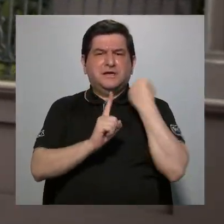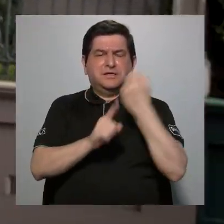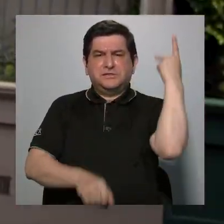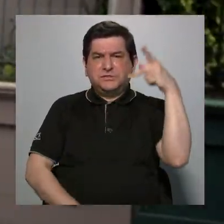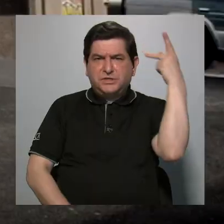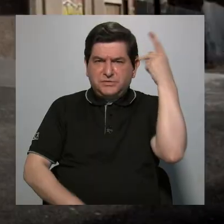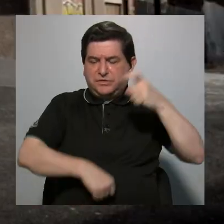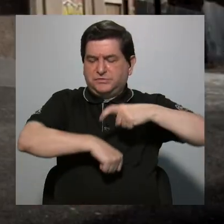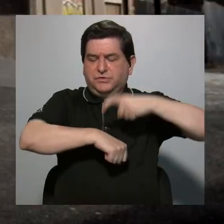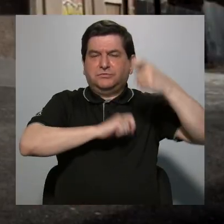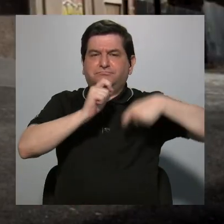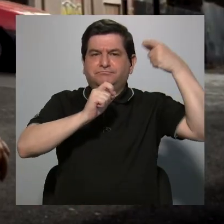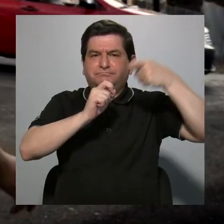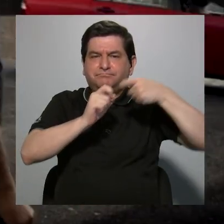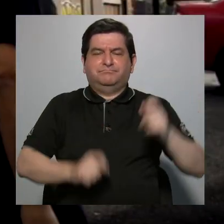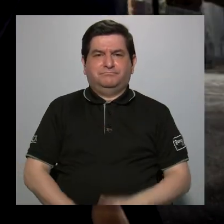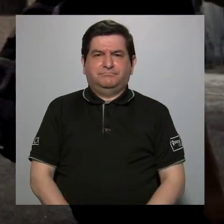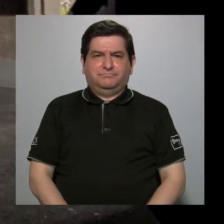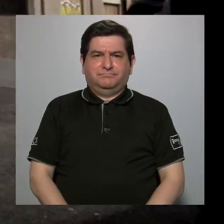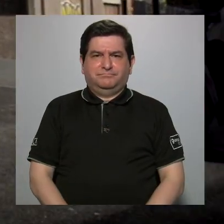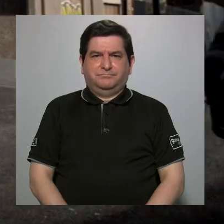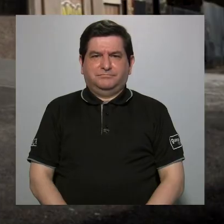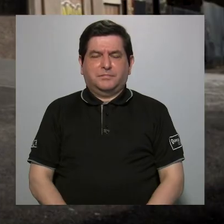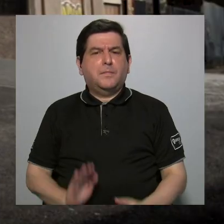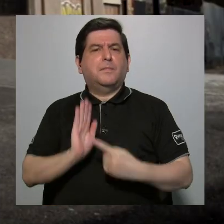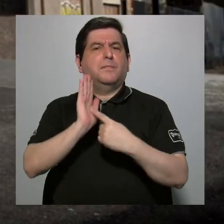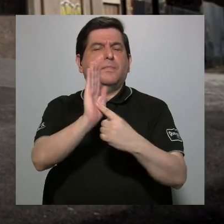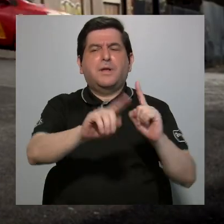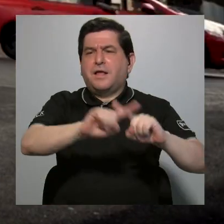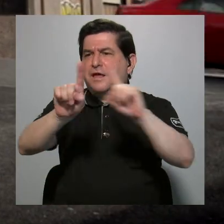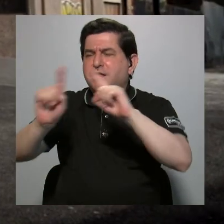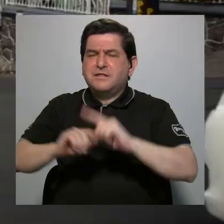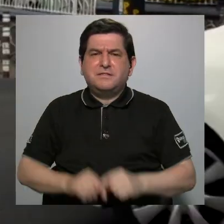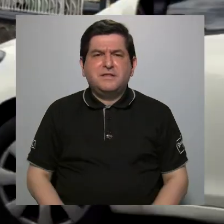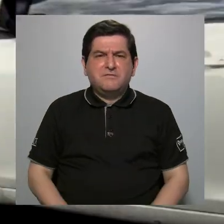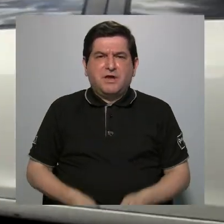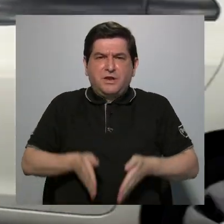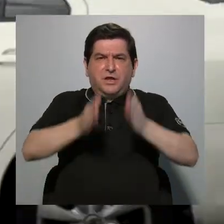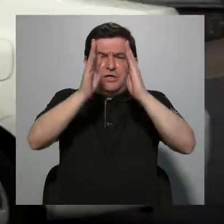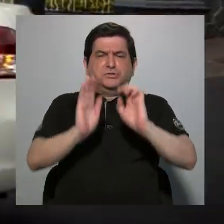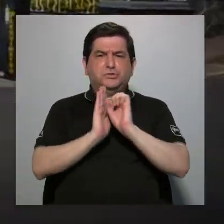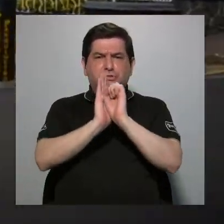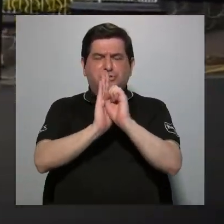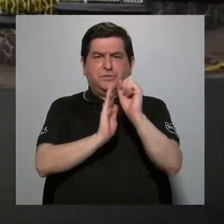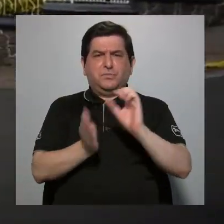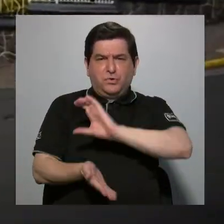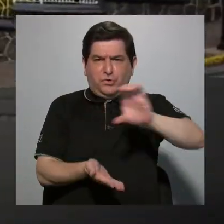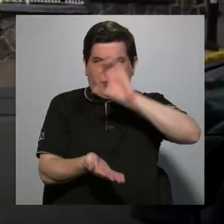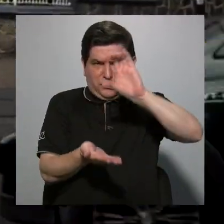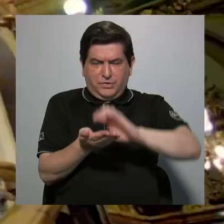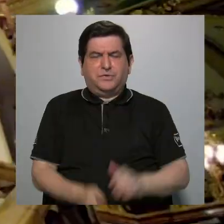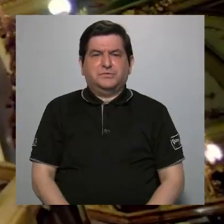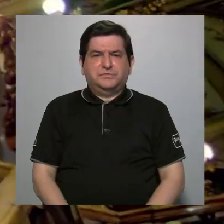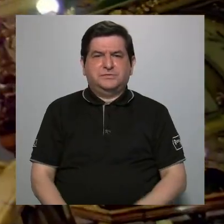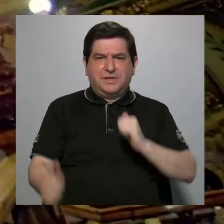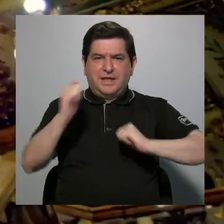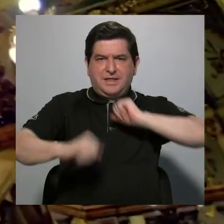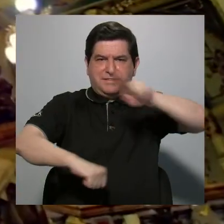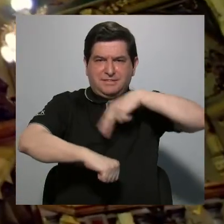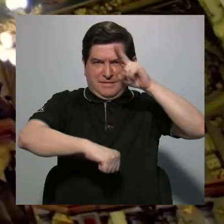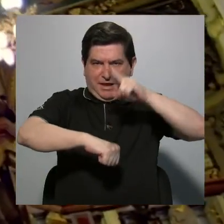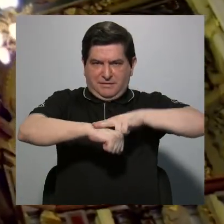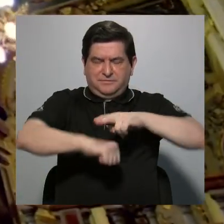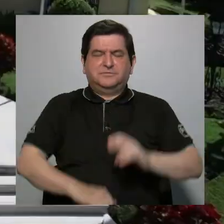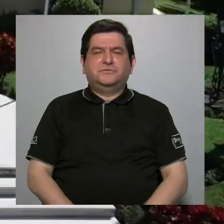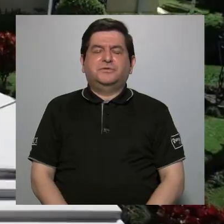situación política de una época. Esto se manifiesta en diversos edificios emblemáticos en nuestra capital, como lo son el